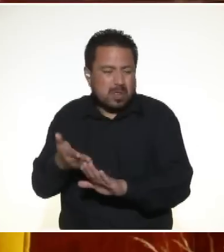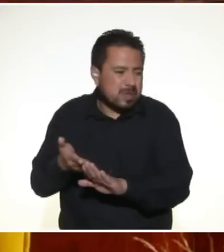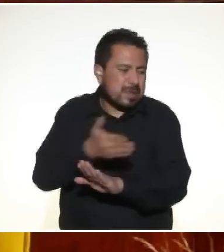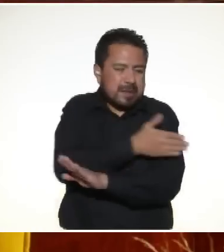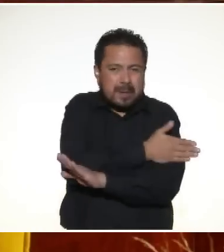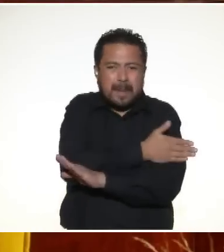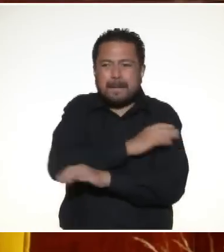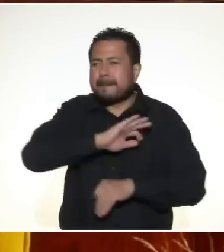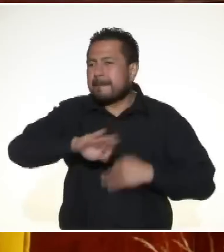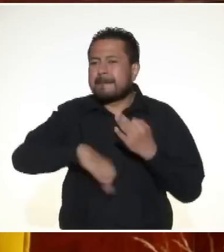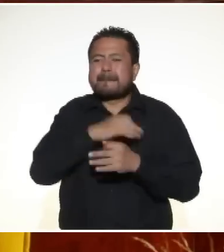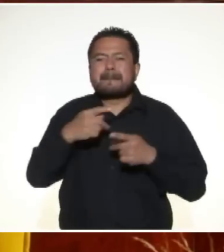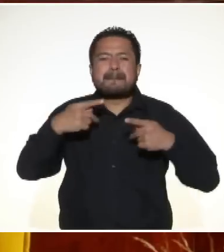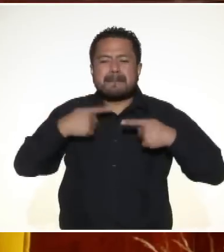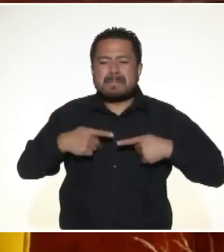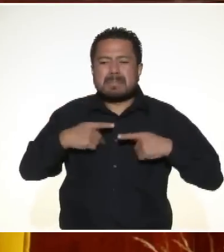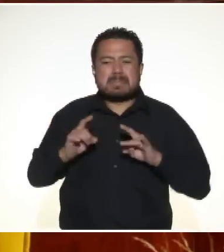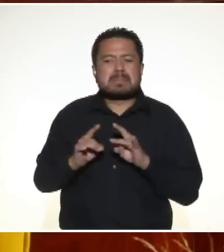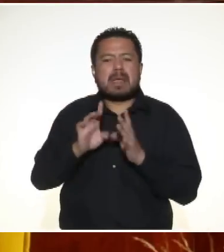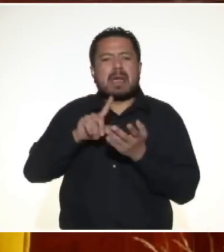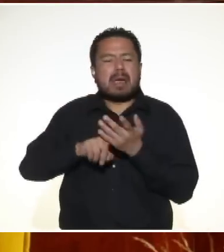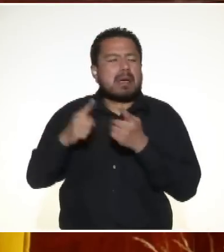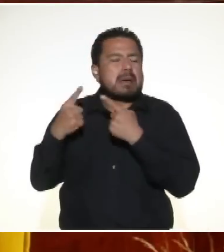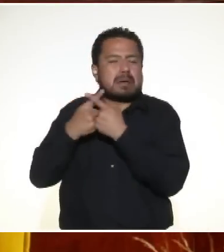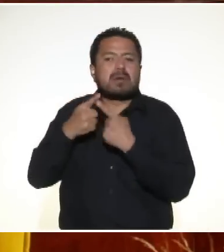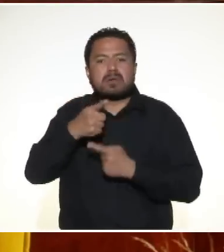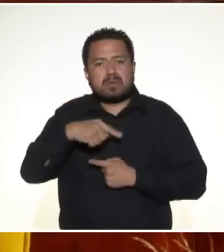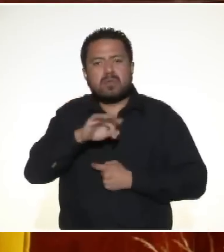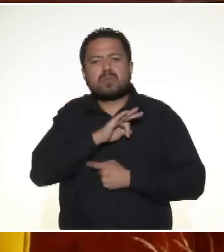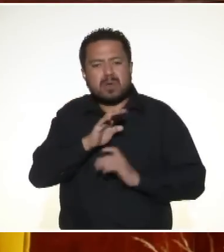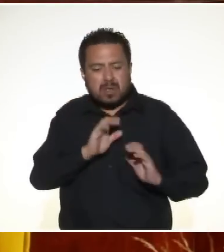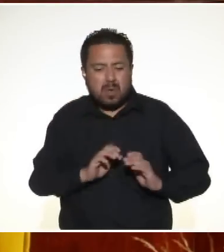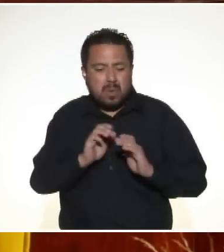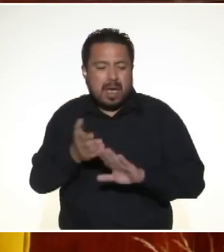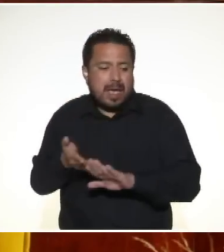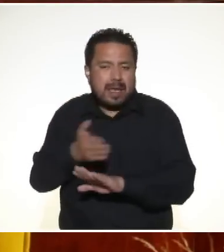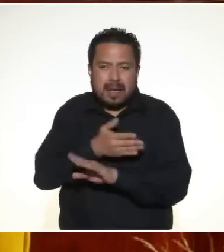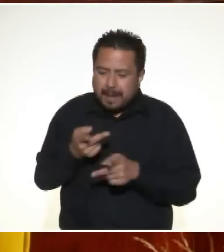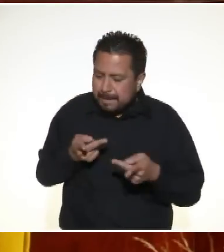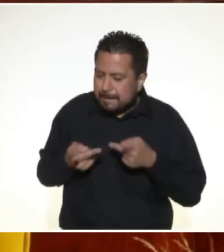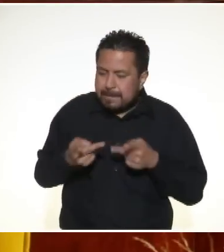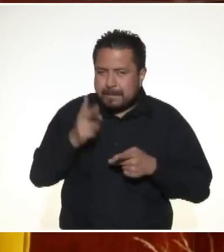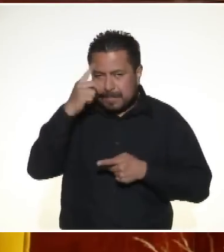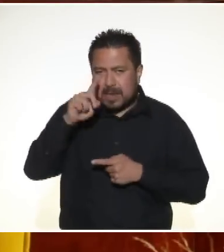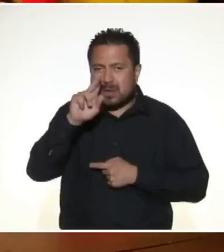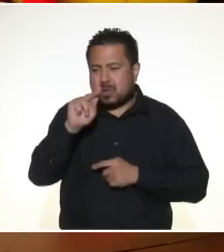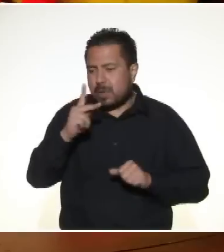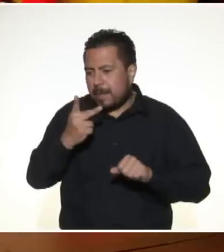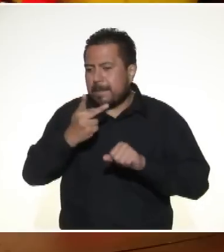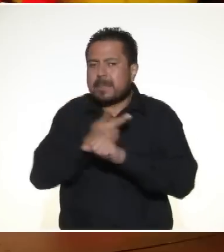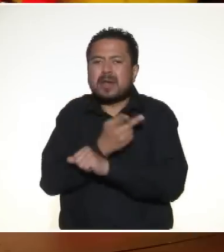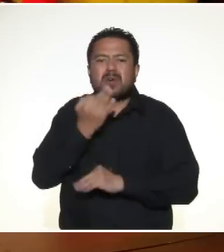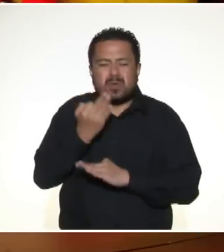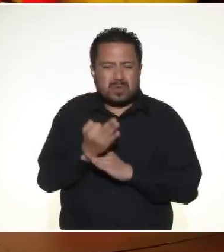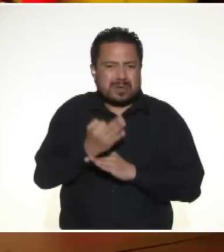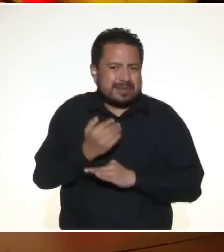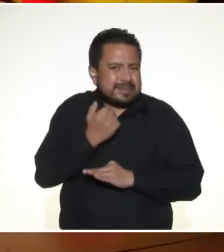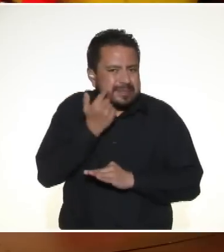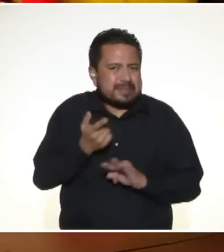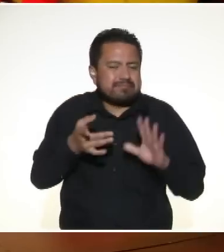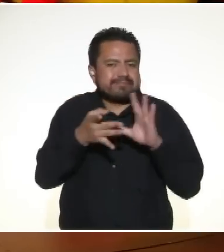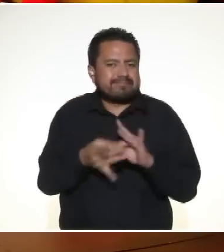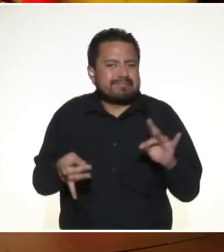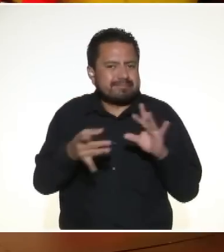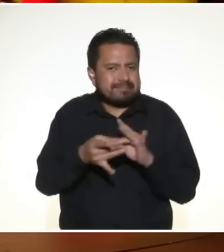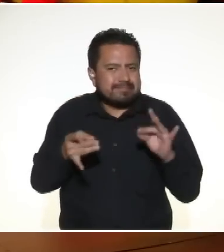que termina en un evento adverso se puede prevenir y se puede planear para que no suceda, y es parte de lo que hoy queremos